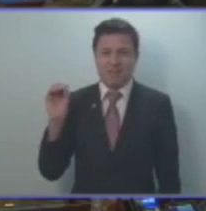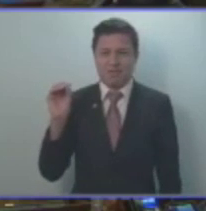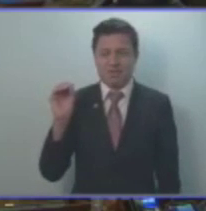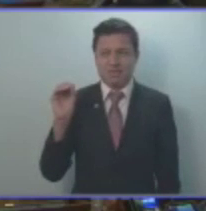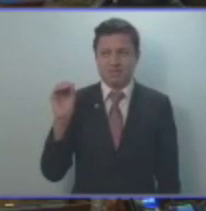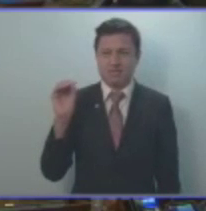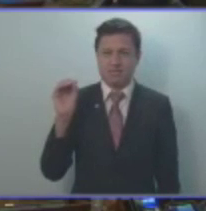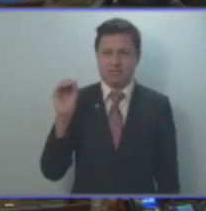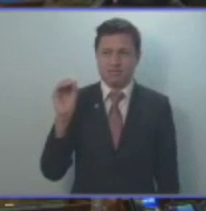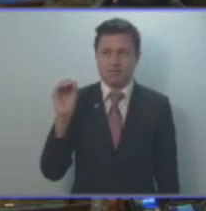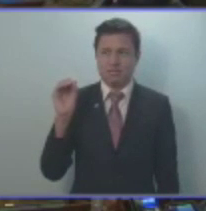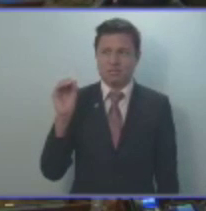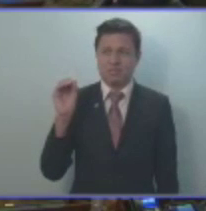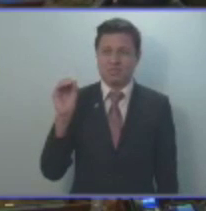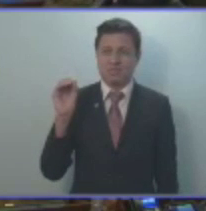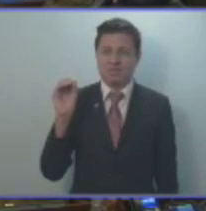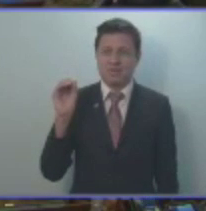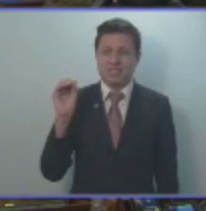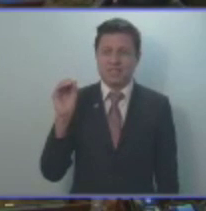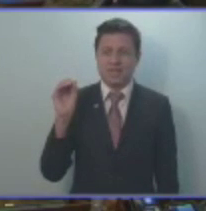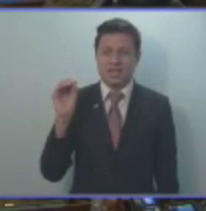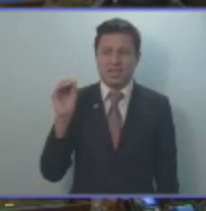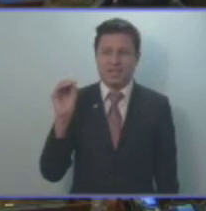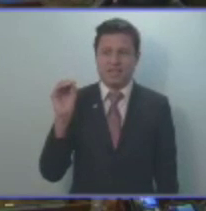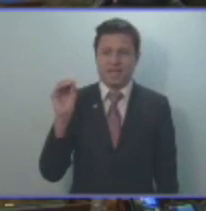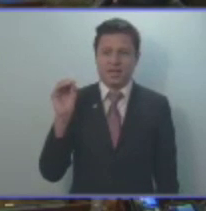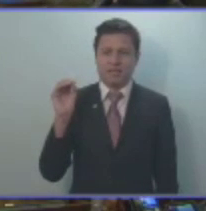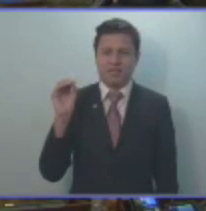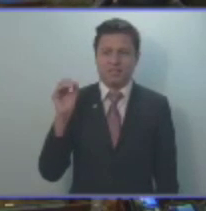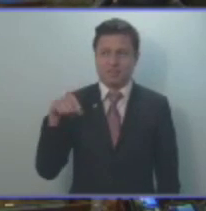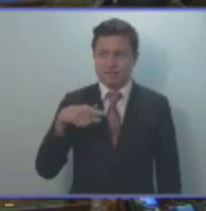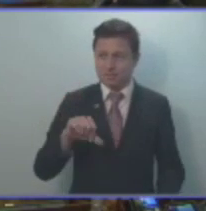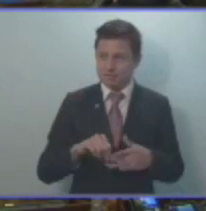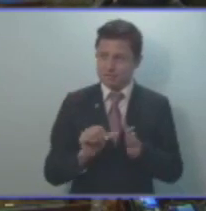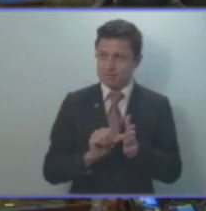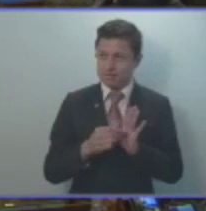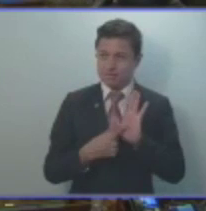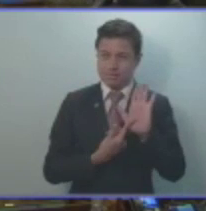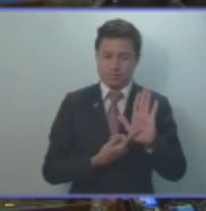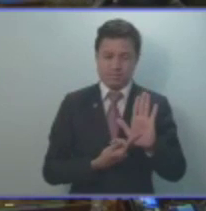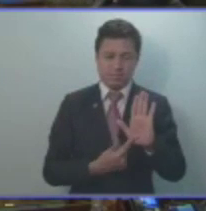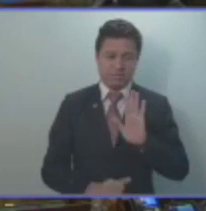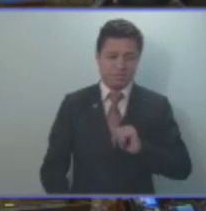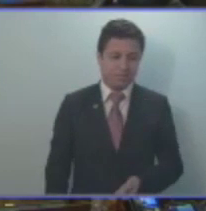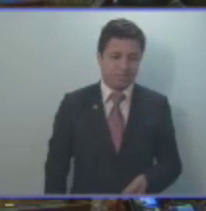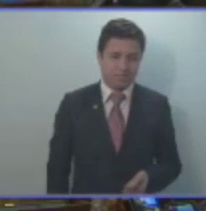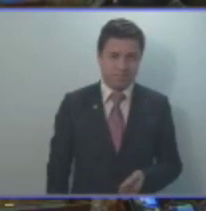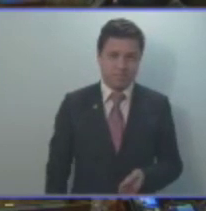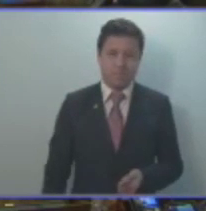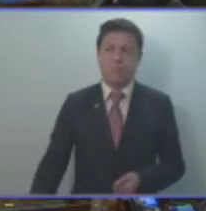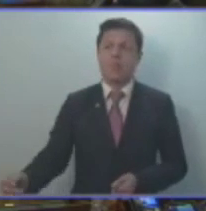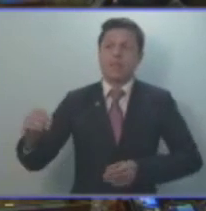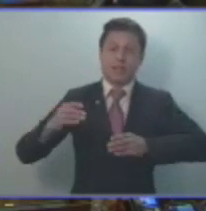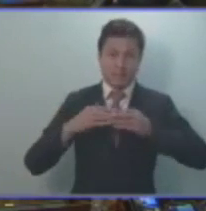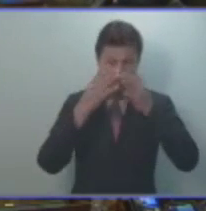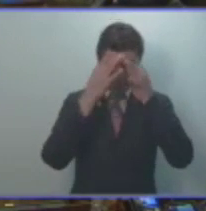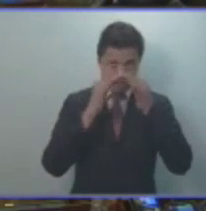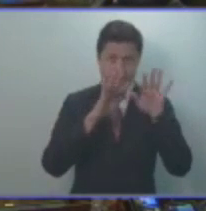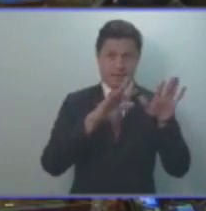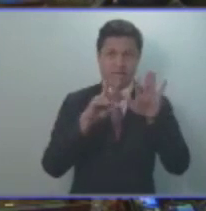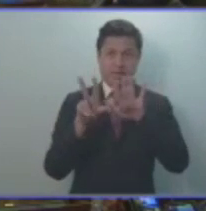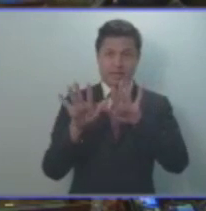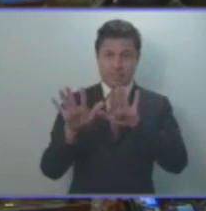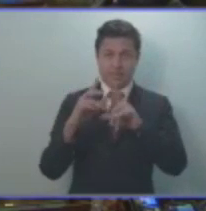1 de octubre del año 2018. Señores secretarios, Asamblea Legislativa presente. Dictamen número 15,